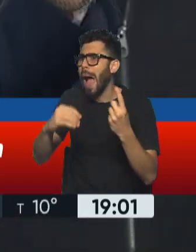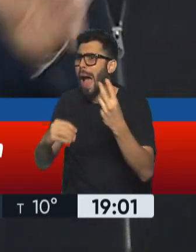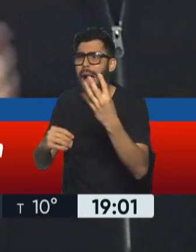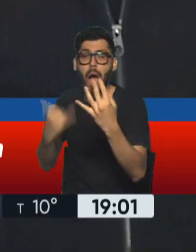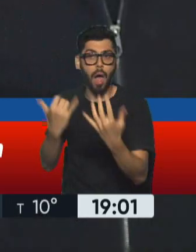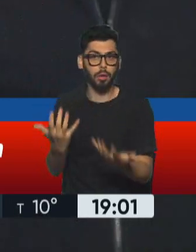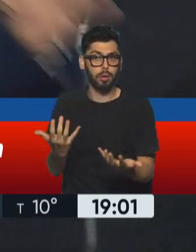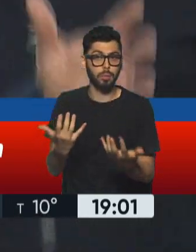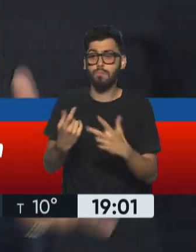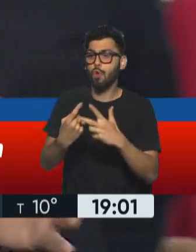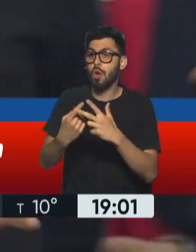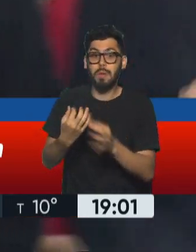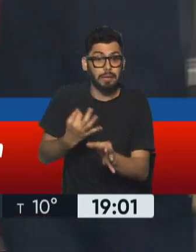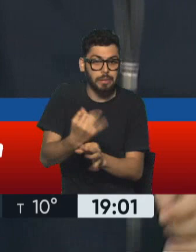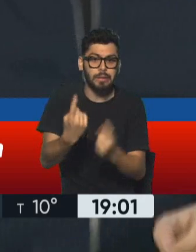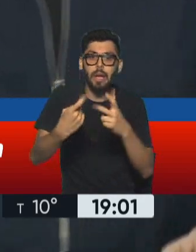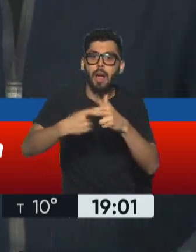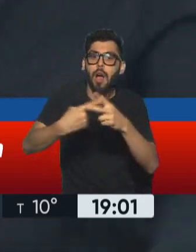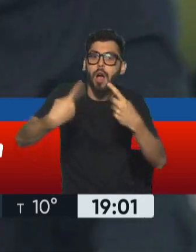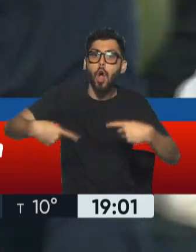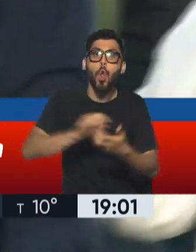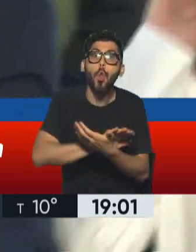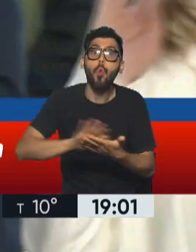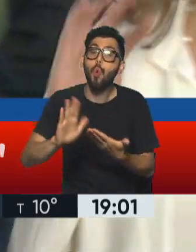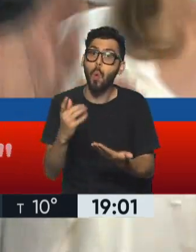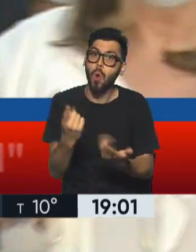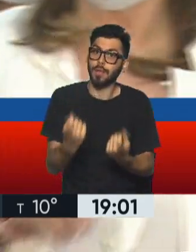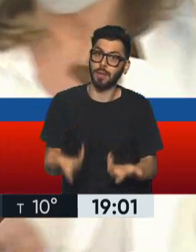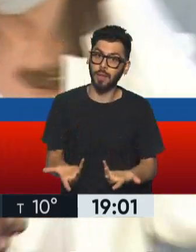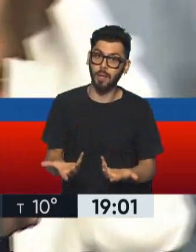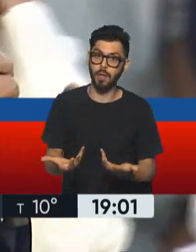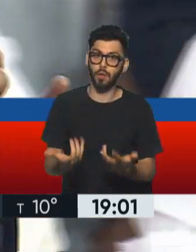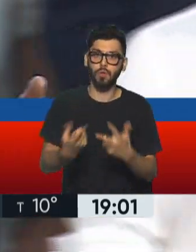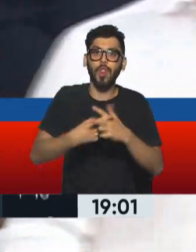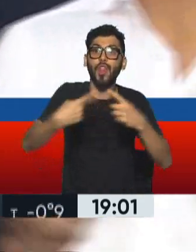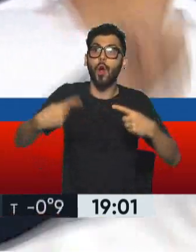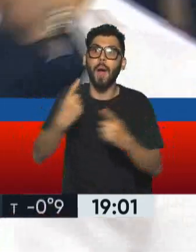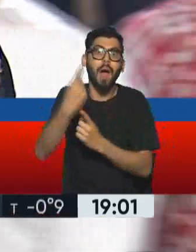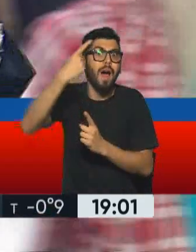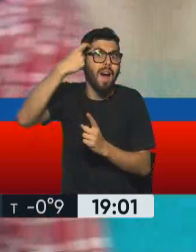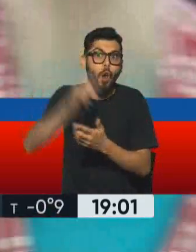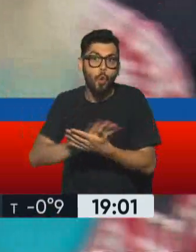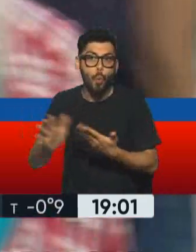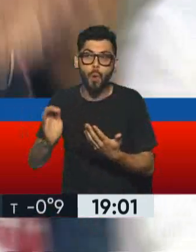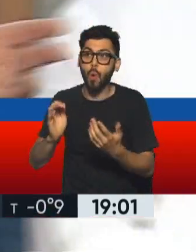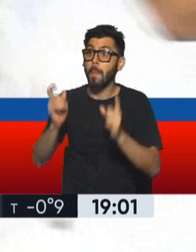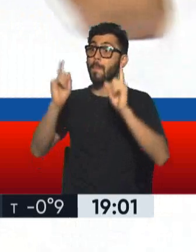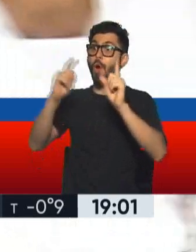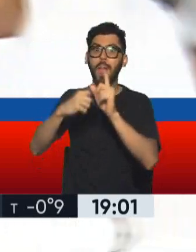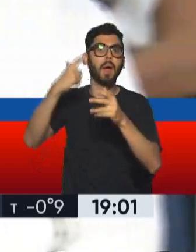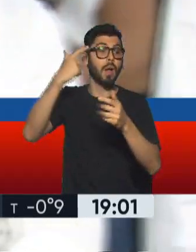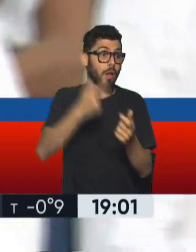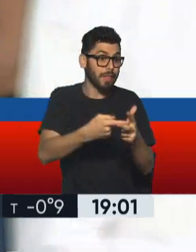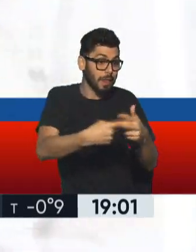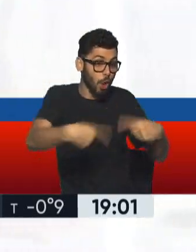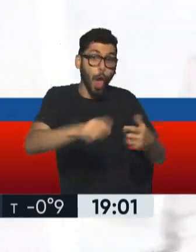nuevas tecnologías para poder educar, de nuevas tecnologías aplicadas al conocimiento, de capacitar a los docentes en el uso de